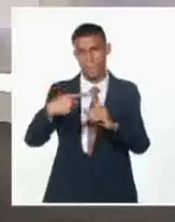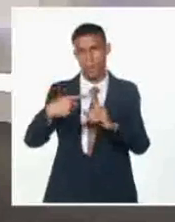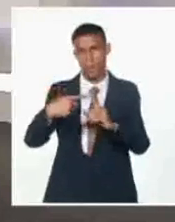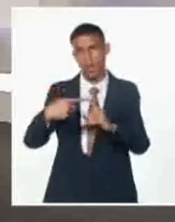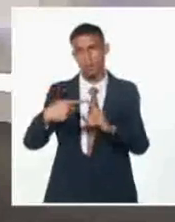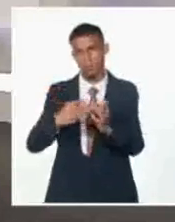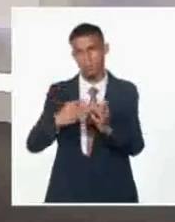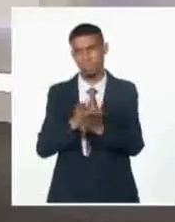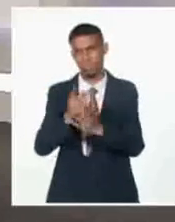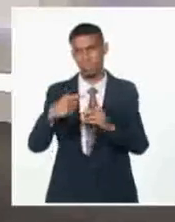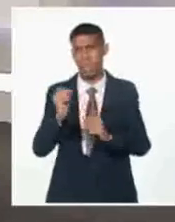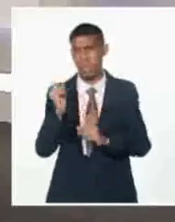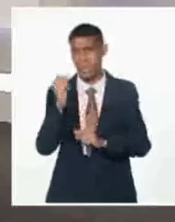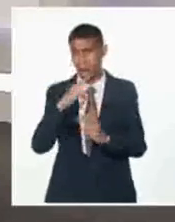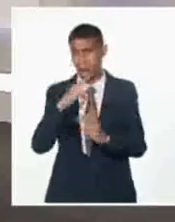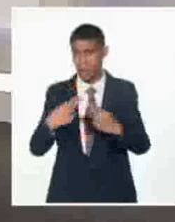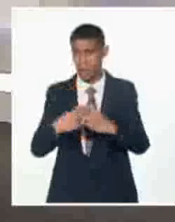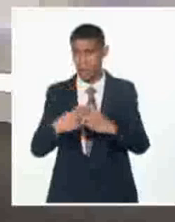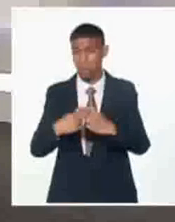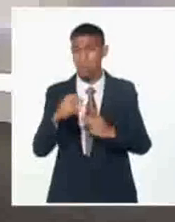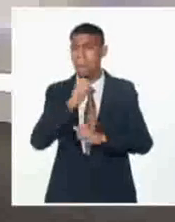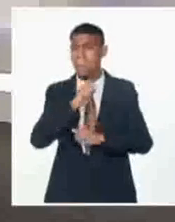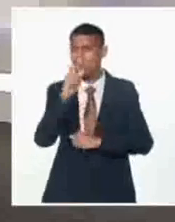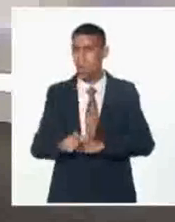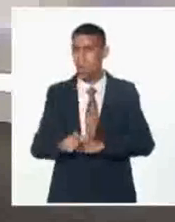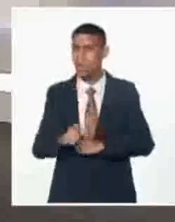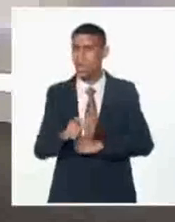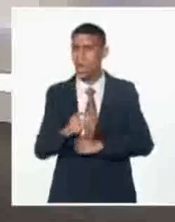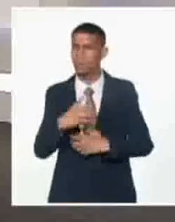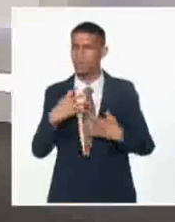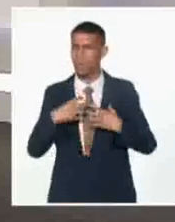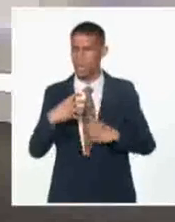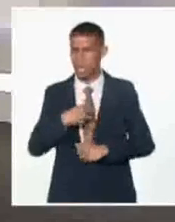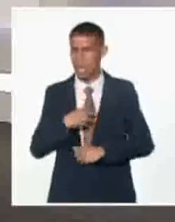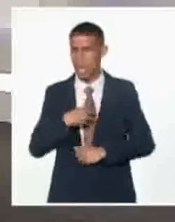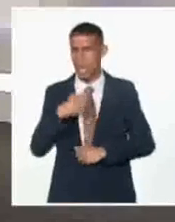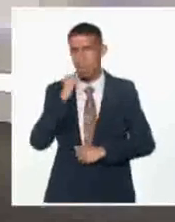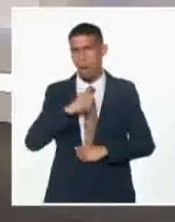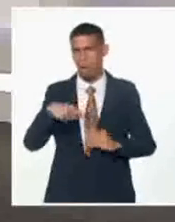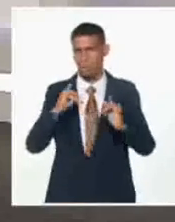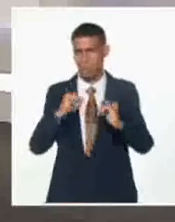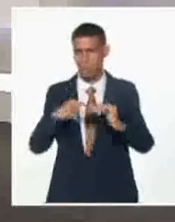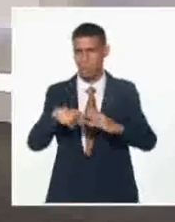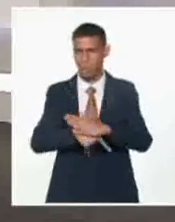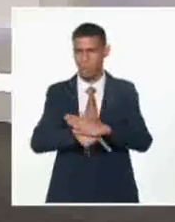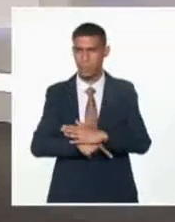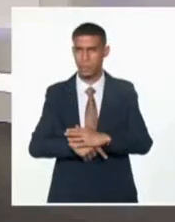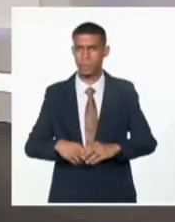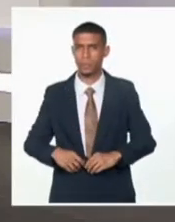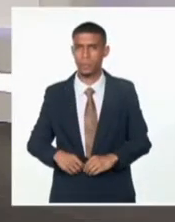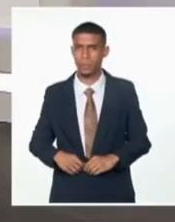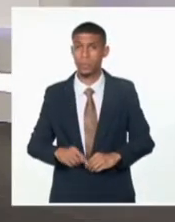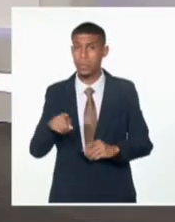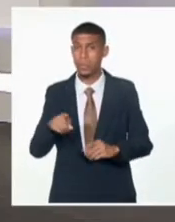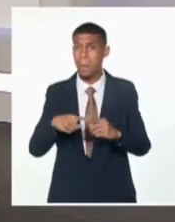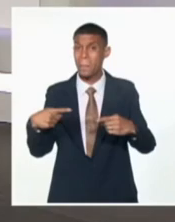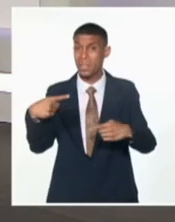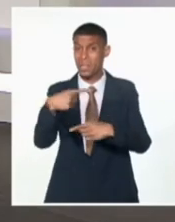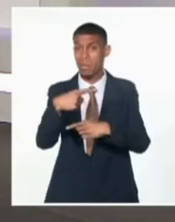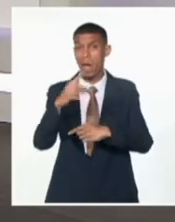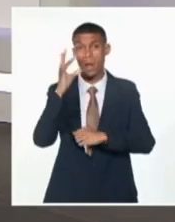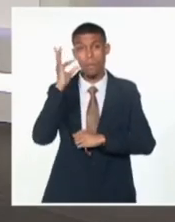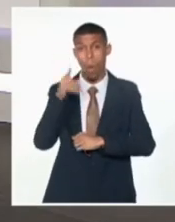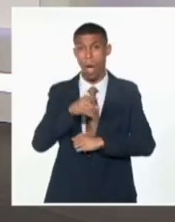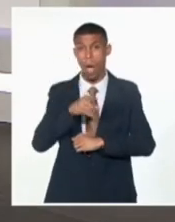Al finalizar ese encuentro, Guillermo Rodríguez obtuvo las valoraciones del mentor del conjunto, Jorge Lamas, y una de las principales jugadoras en el resultado